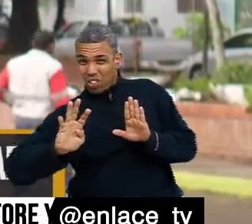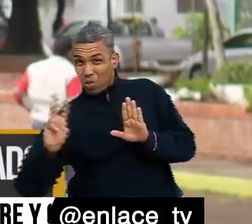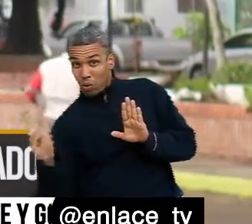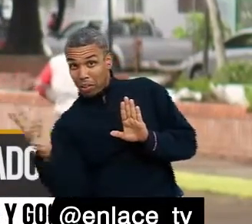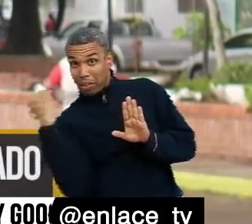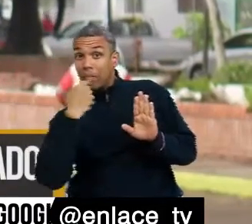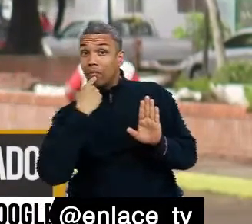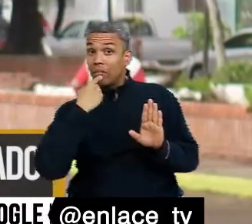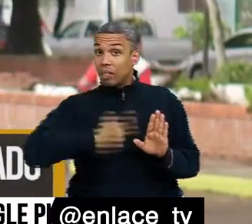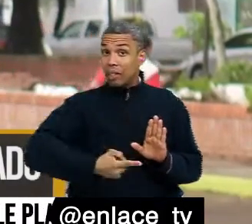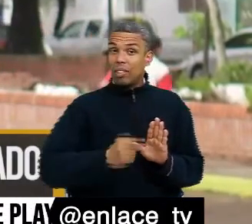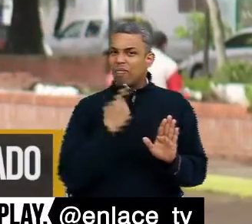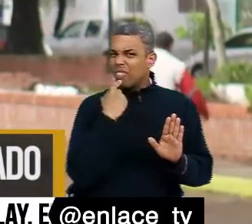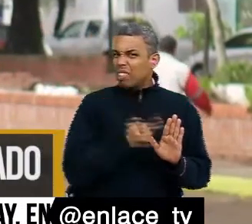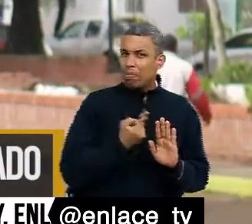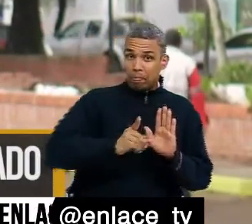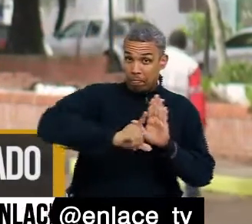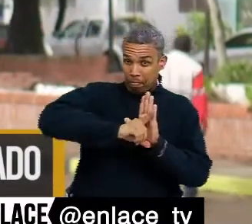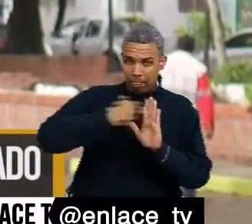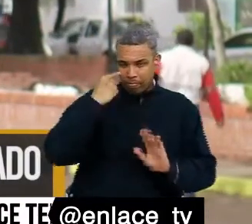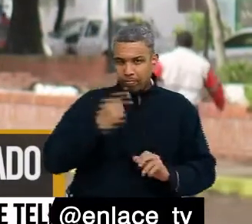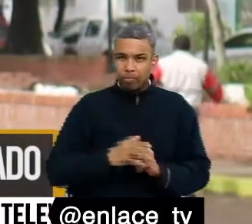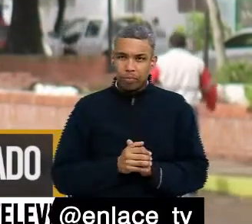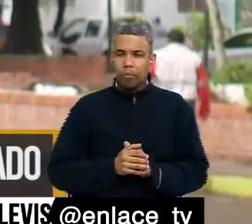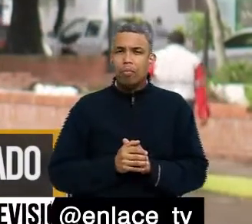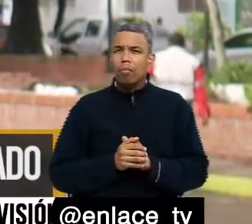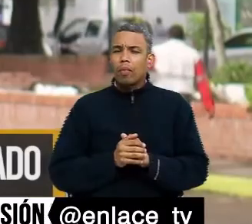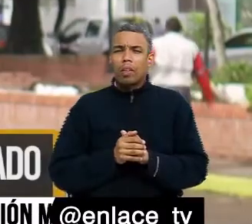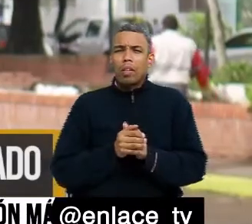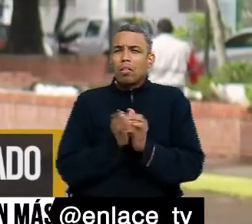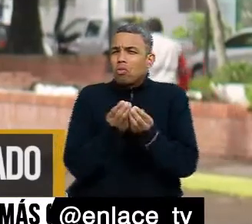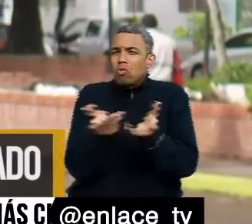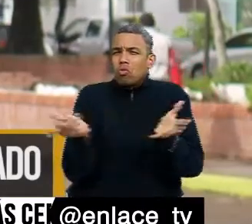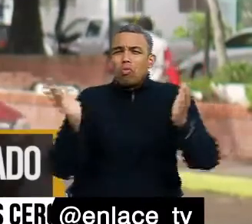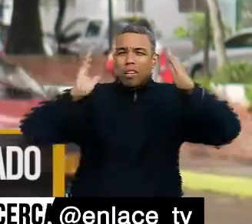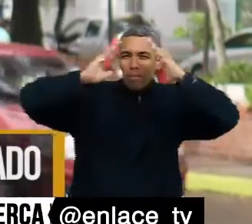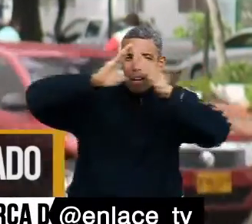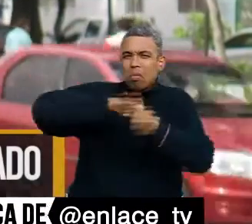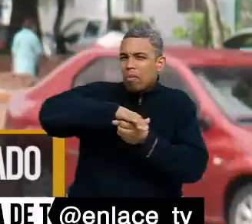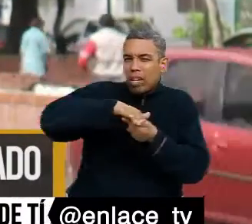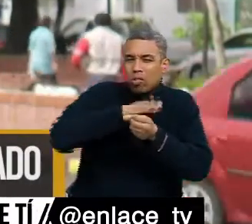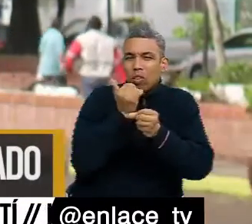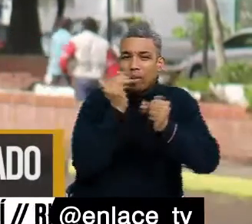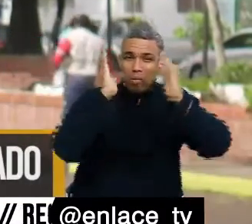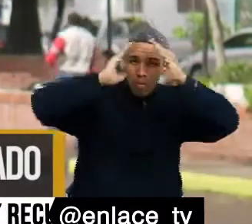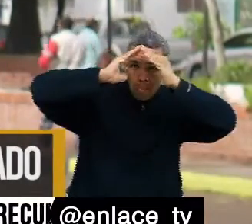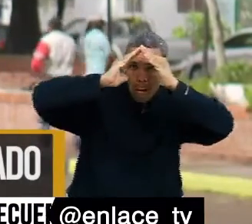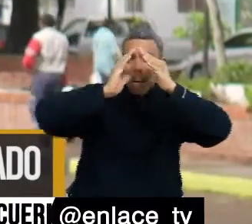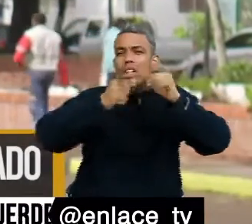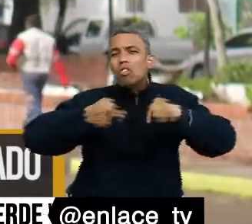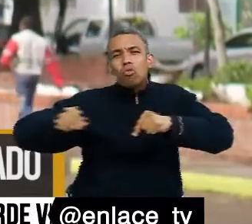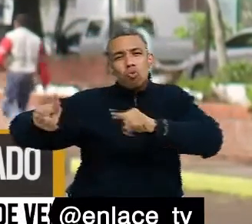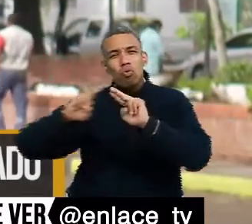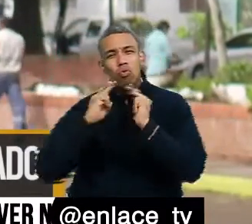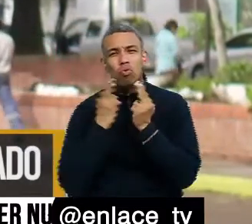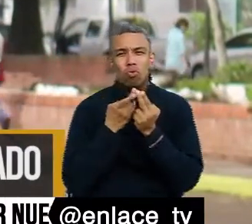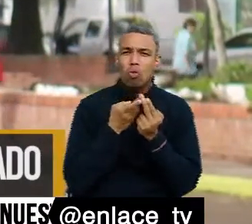uno de los literales dice que los inmuebles del salón comunal o los inmuebles que pertenecen al